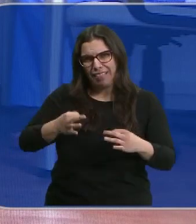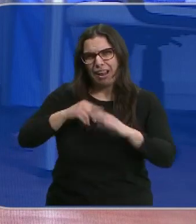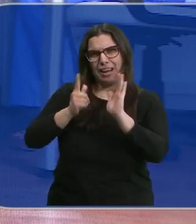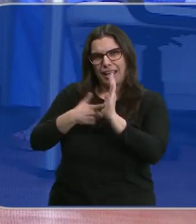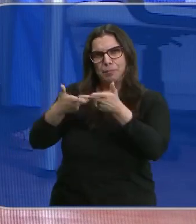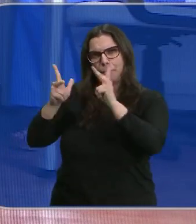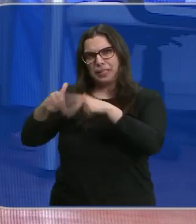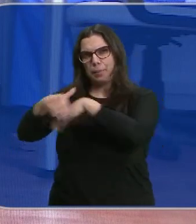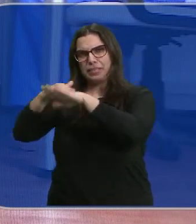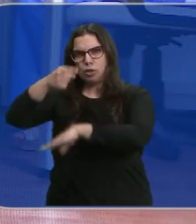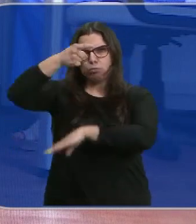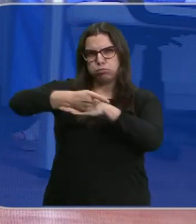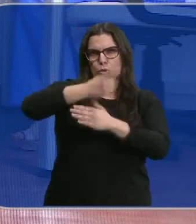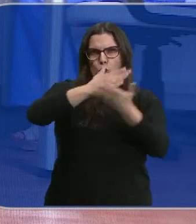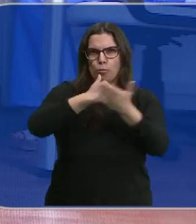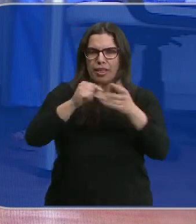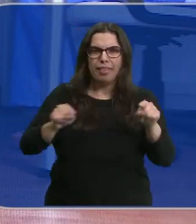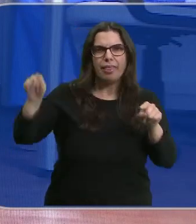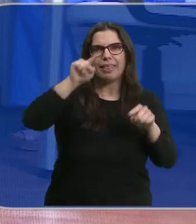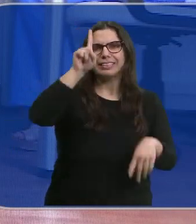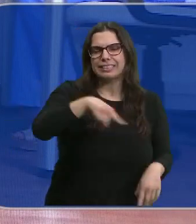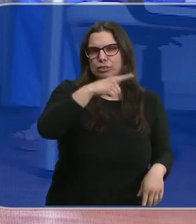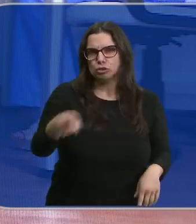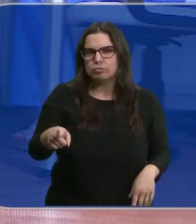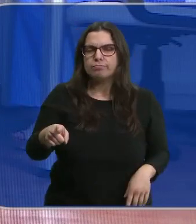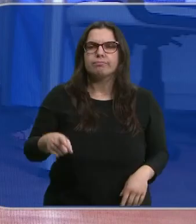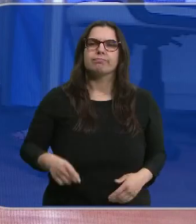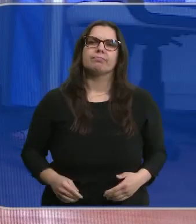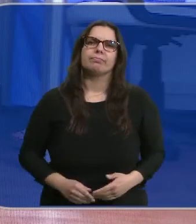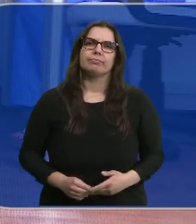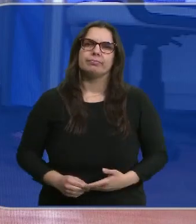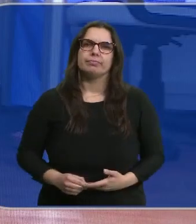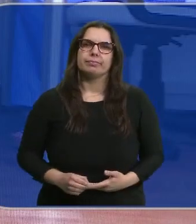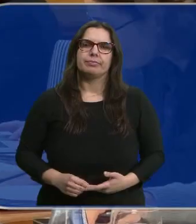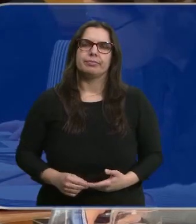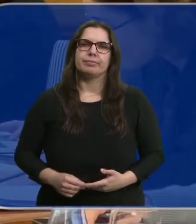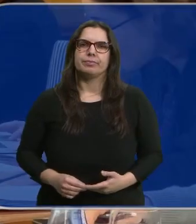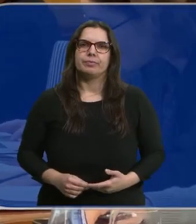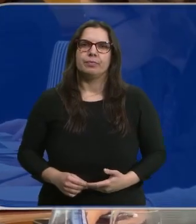comunidades autónomas la obligatoriedad de la mascarilla en hospitales y centros de salud.